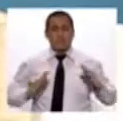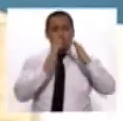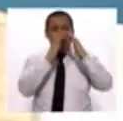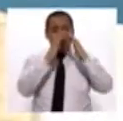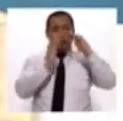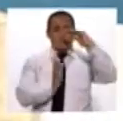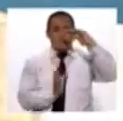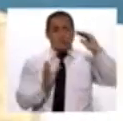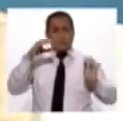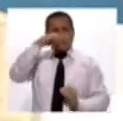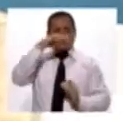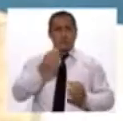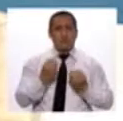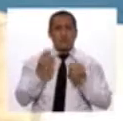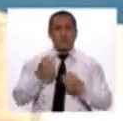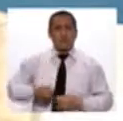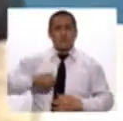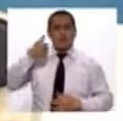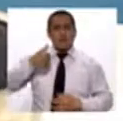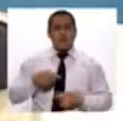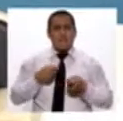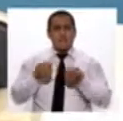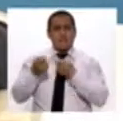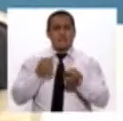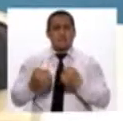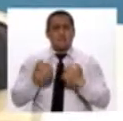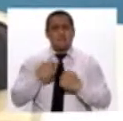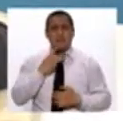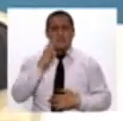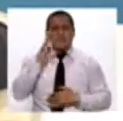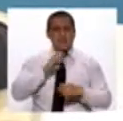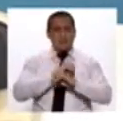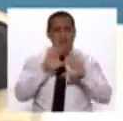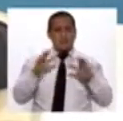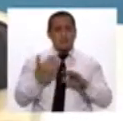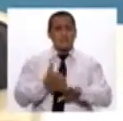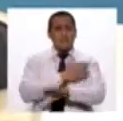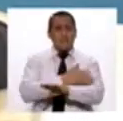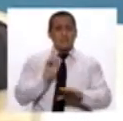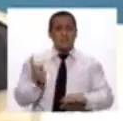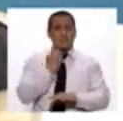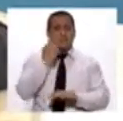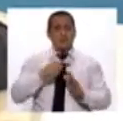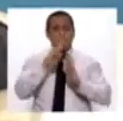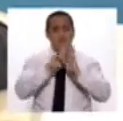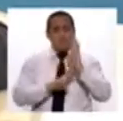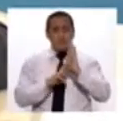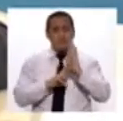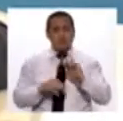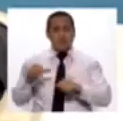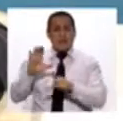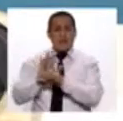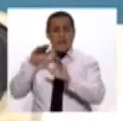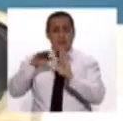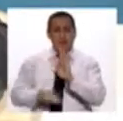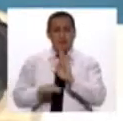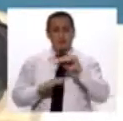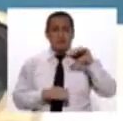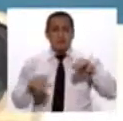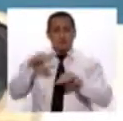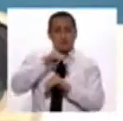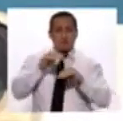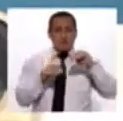cabeza. Porque ahora cuando la autoridad administrativa tiene que aplicar el control difuso, tiene que preferir el reglamento sobre la ley